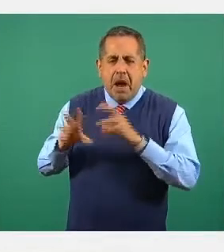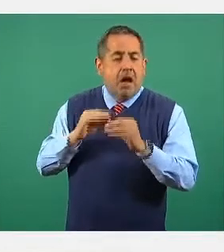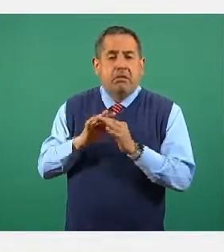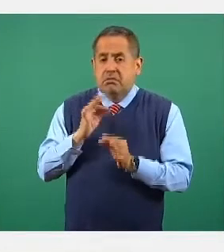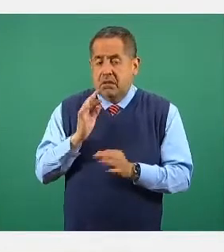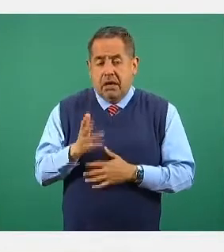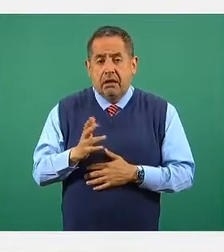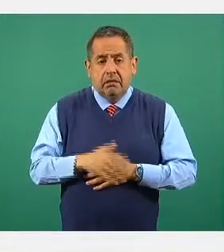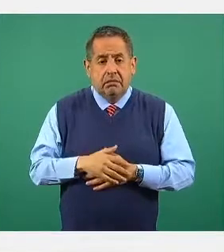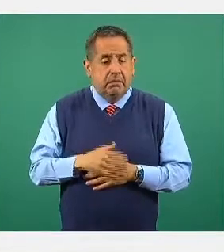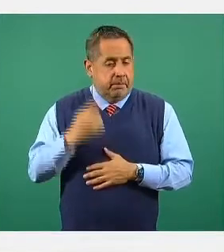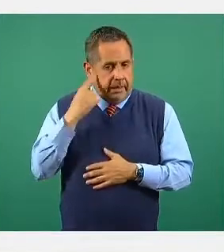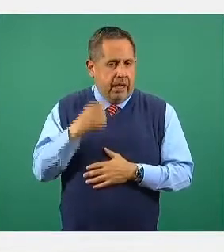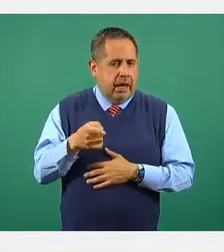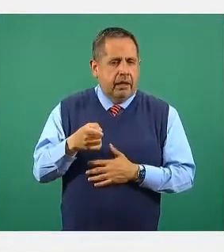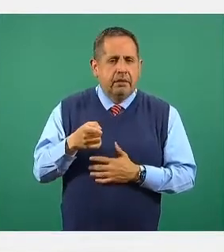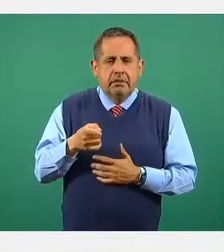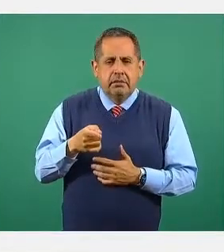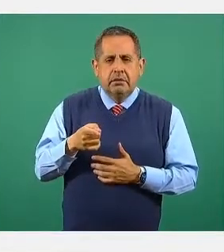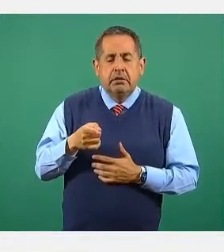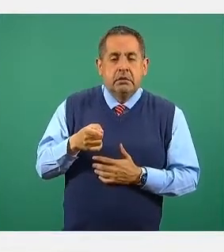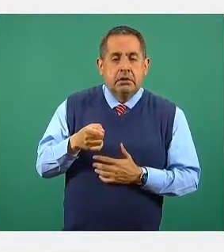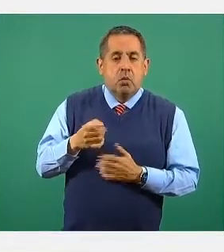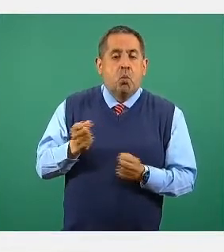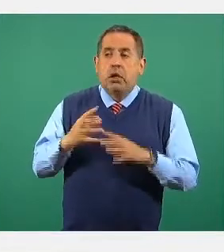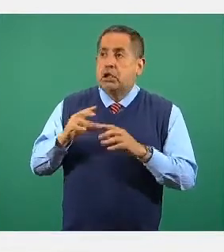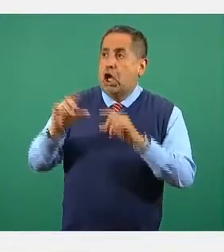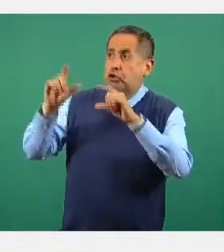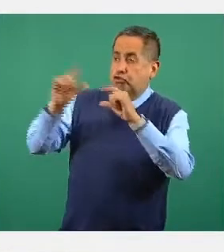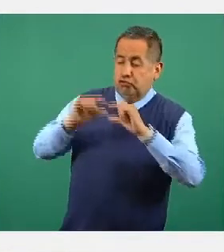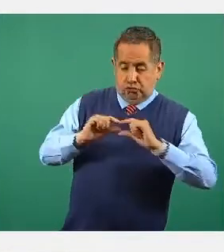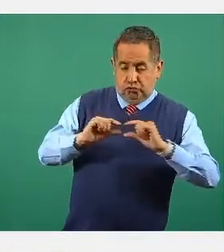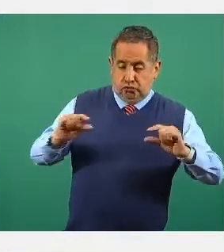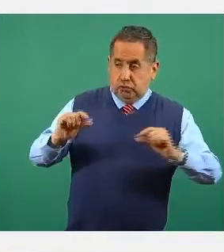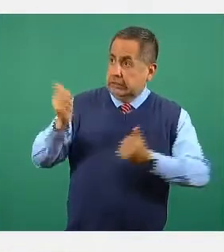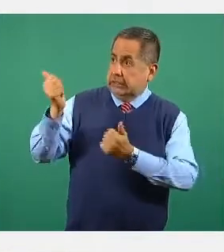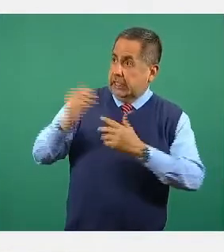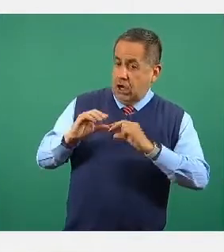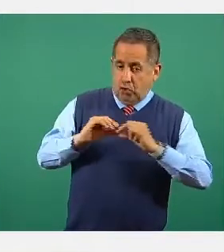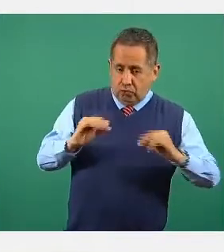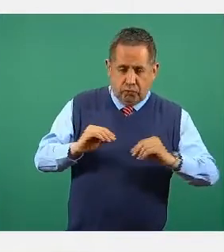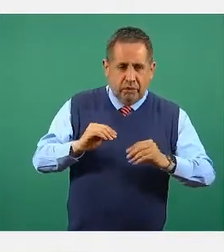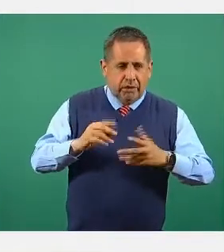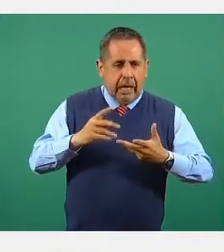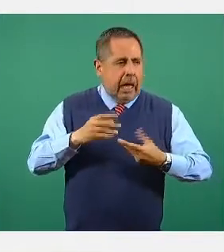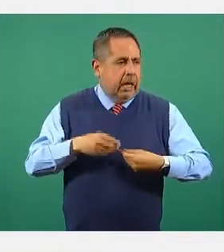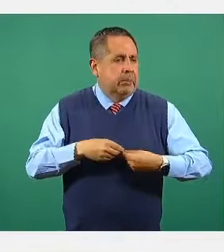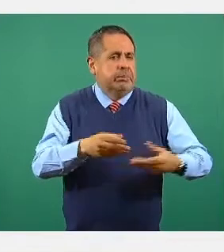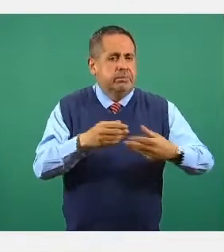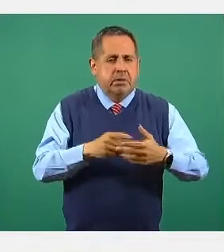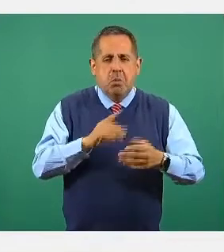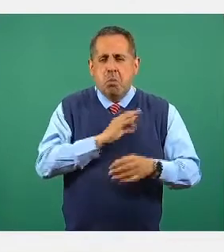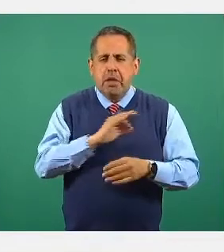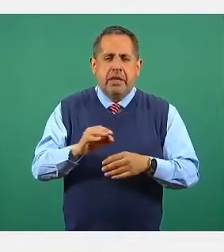aplicación de las dosis que en su momento se recibieron, poco menos de 500,000 de dosis.